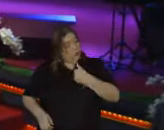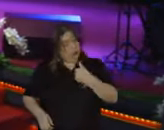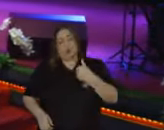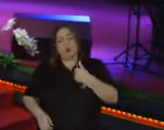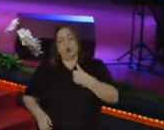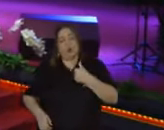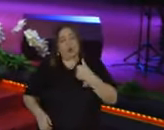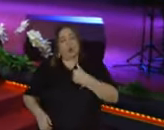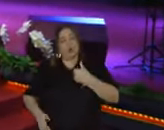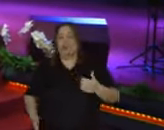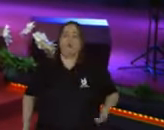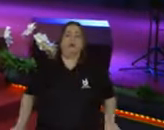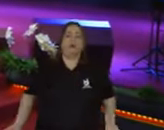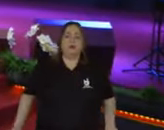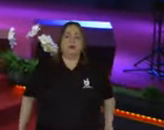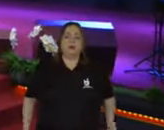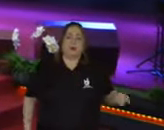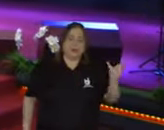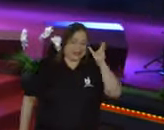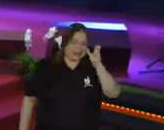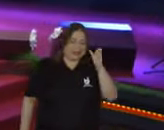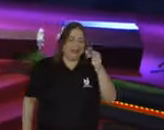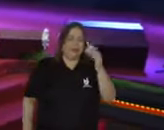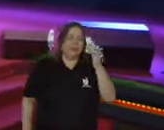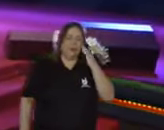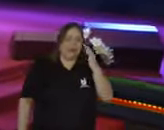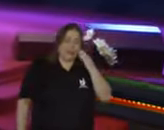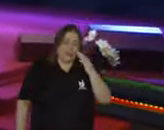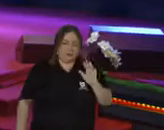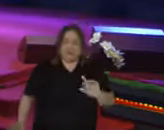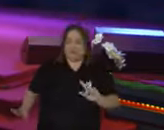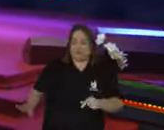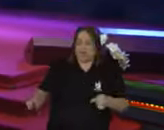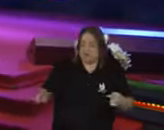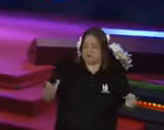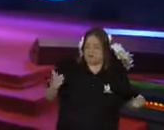la estrategia, el diablo viene con el alfiler.